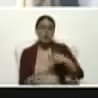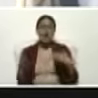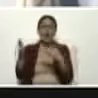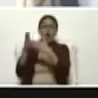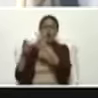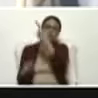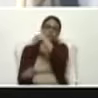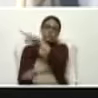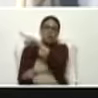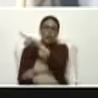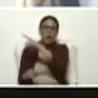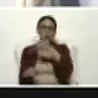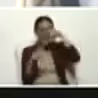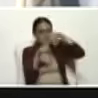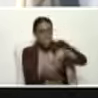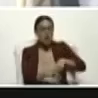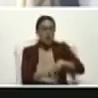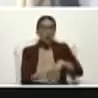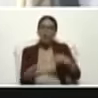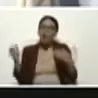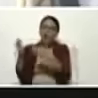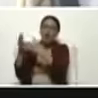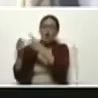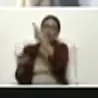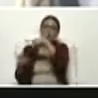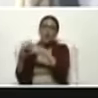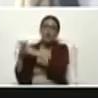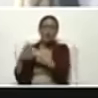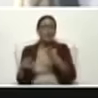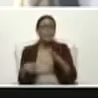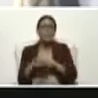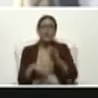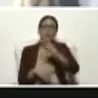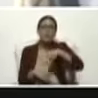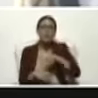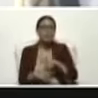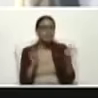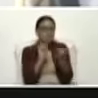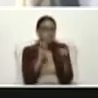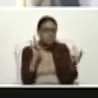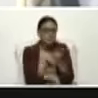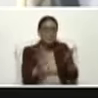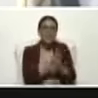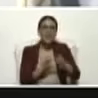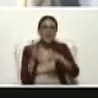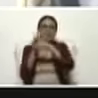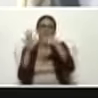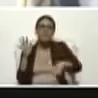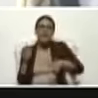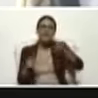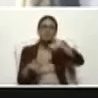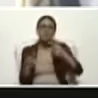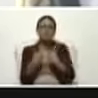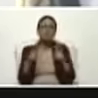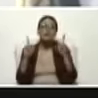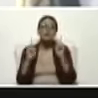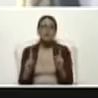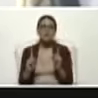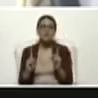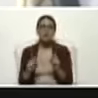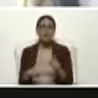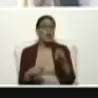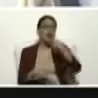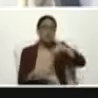anticolonialistas y antiimperialistas, lo hacemos por amor al derecho que tenemos a ser libres y en nuestra